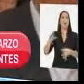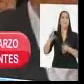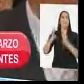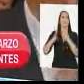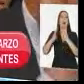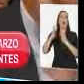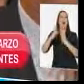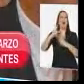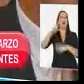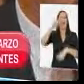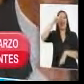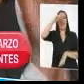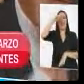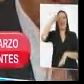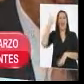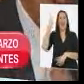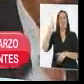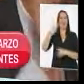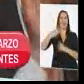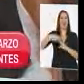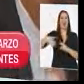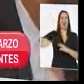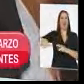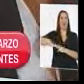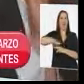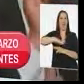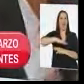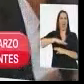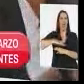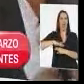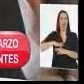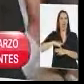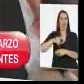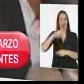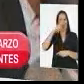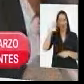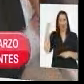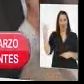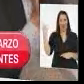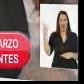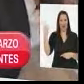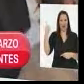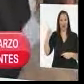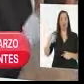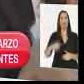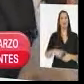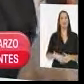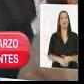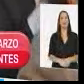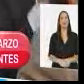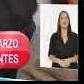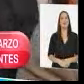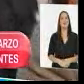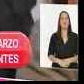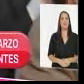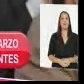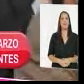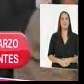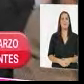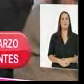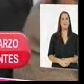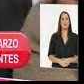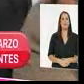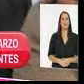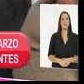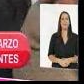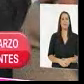el segundo año, y la verdad no vemos los resultados, digamos, de las gestiones que nosotros estamos esperando. ¿Pero crees que van a aparecer esperando esos